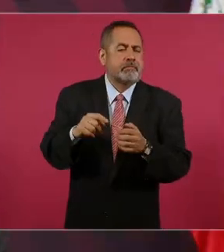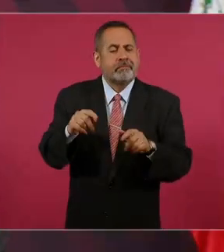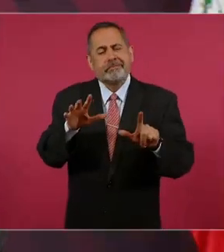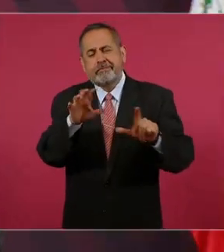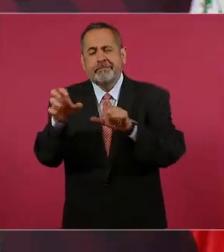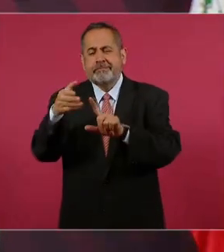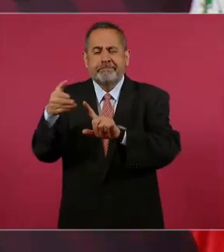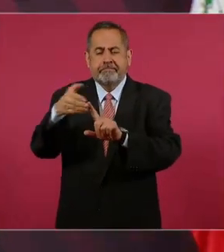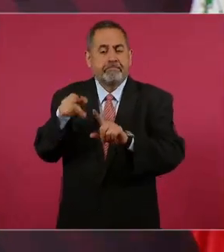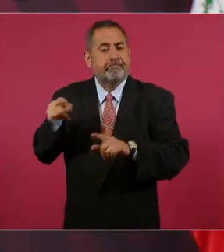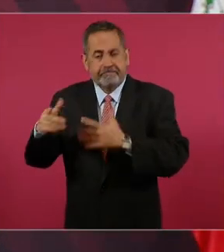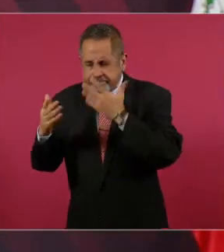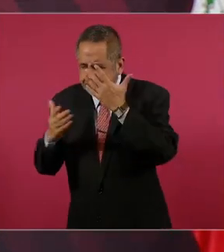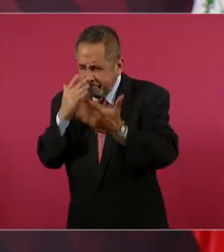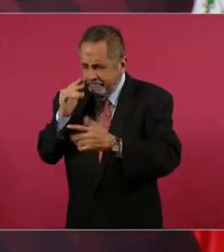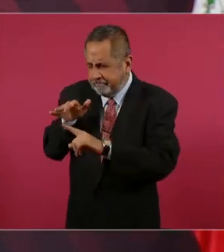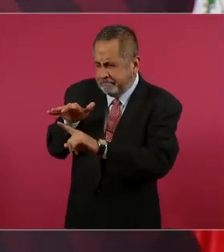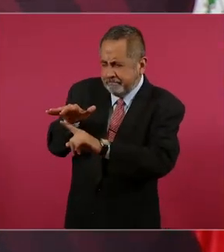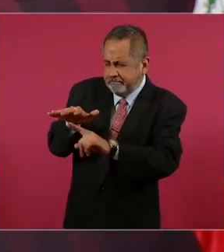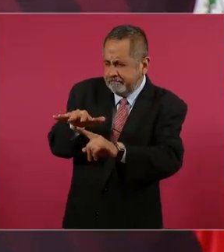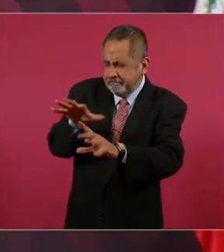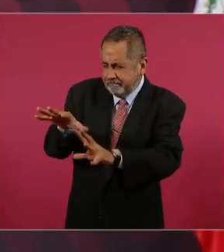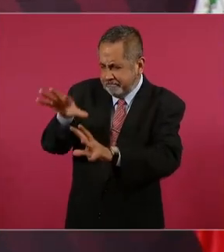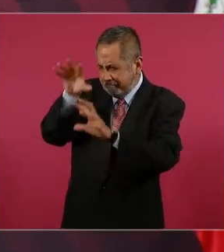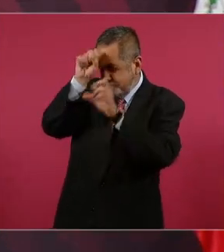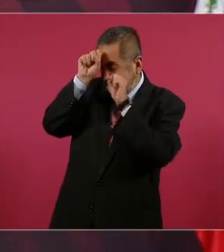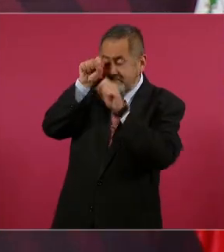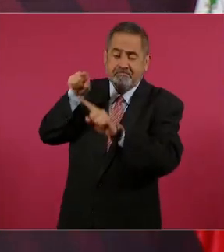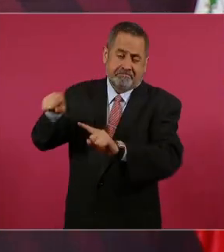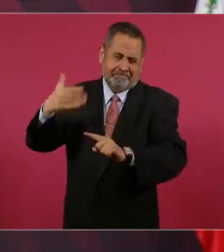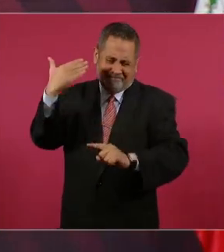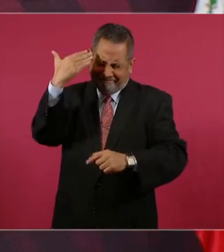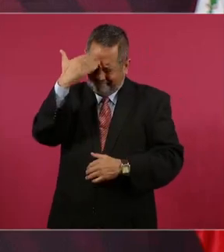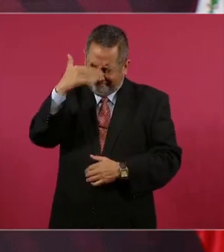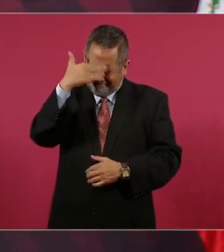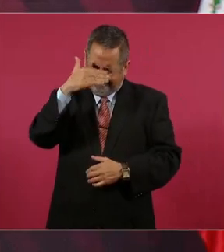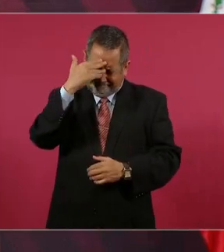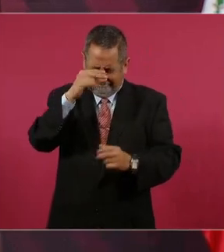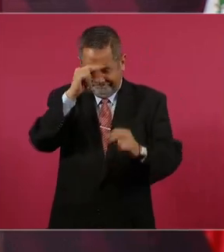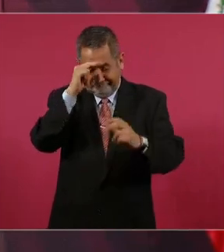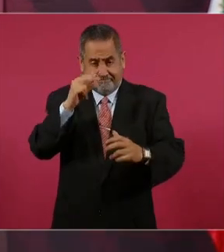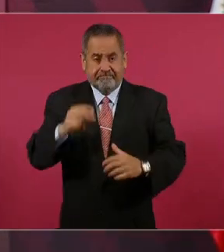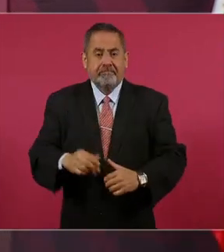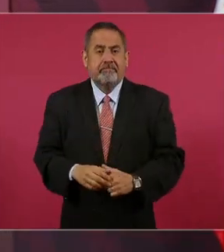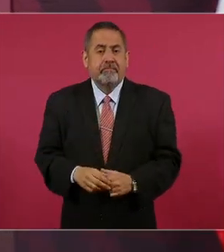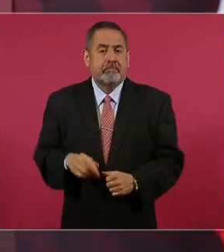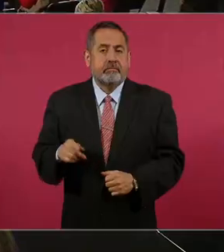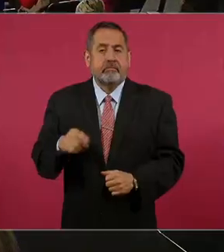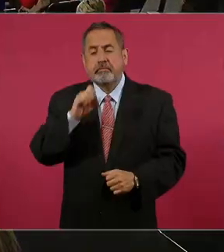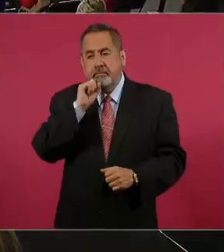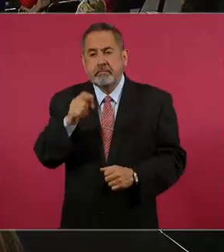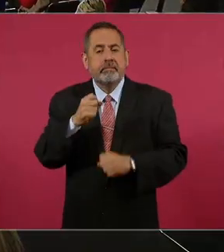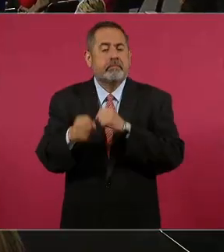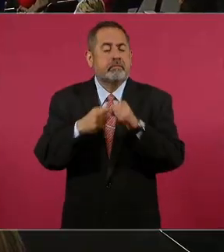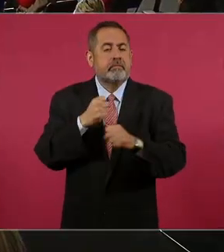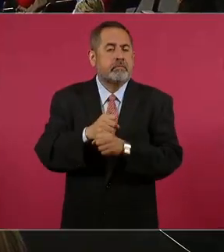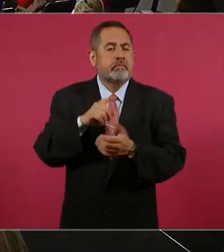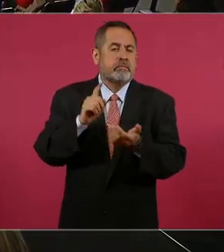los importantes acontecimientos del siglo XIX.